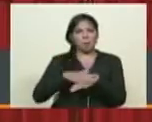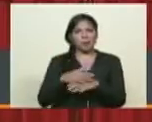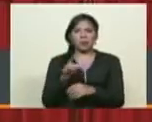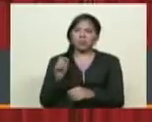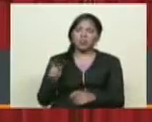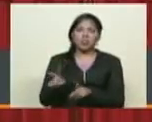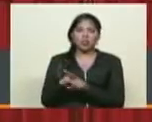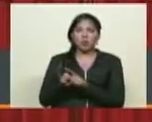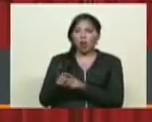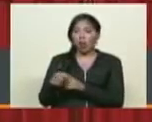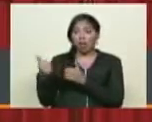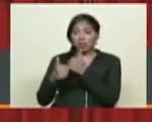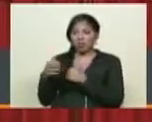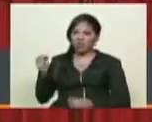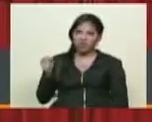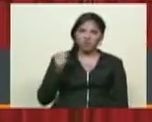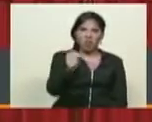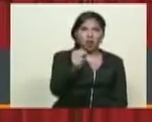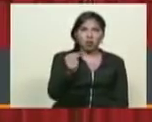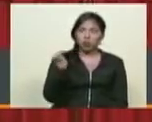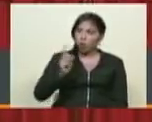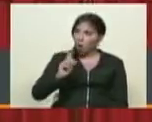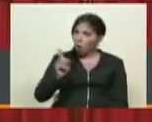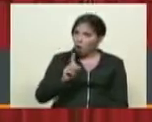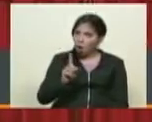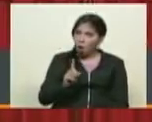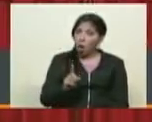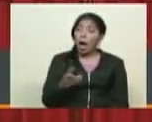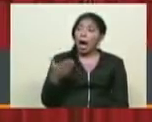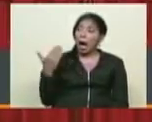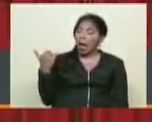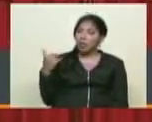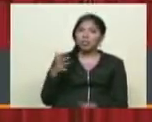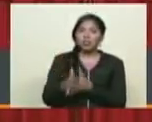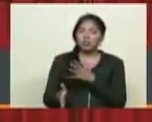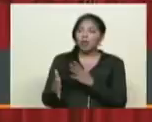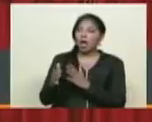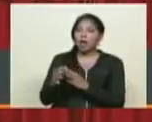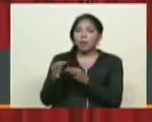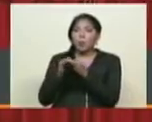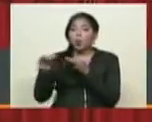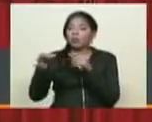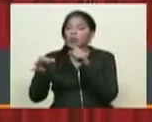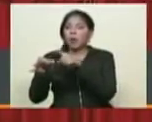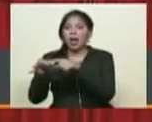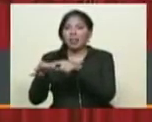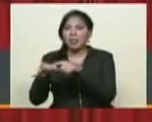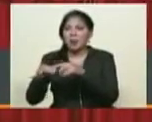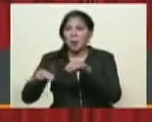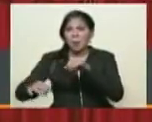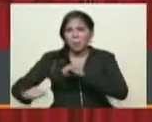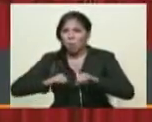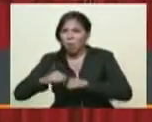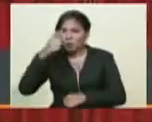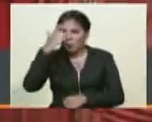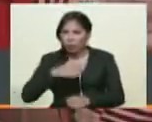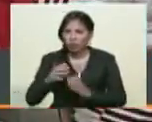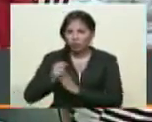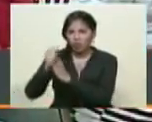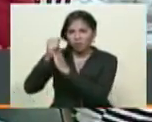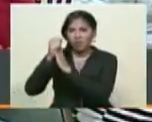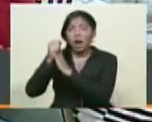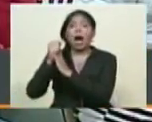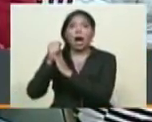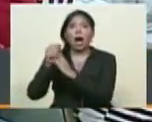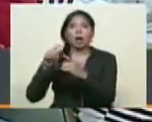Nosotros tenemos un candidato que es el resultado de un liderazgo en un municipio. Ahí está, lo ponemos a la orden.